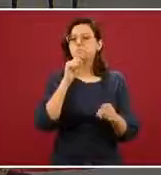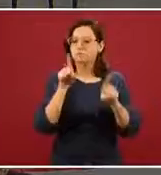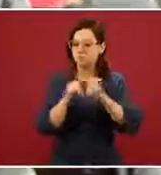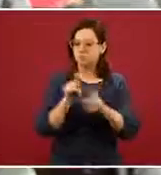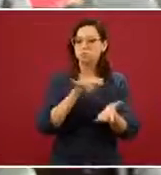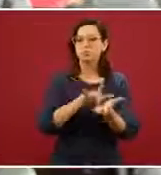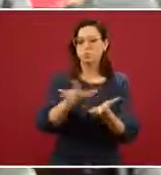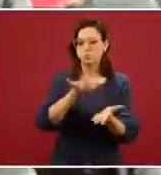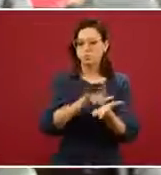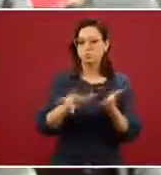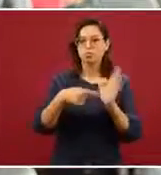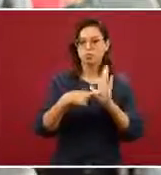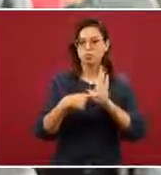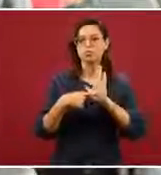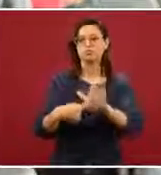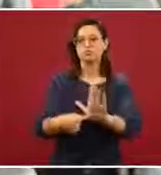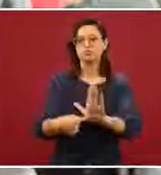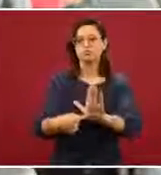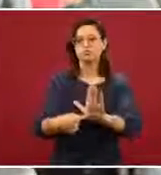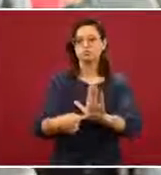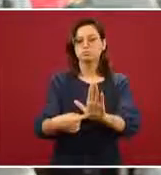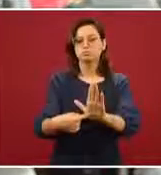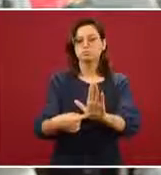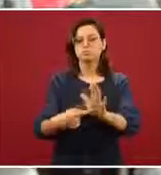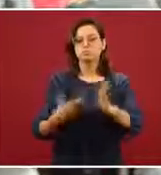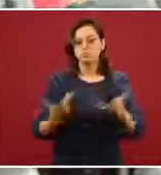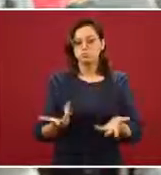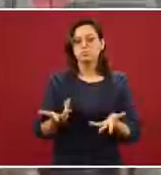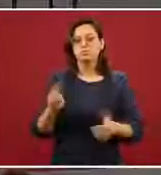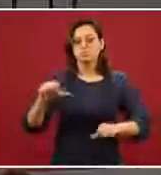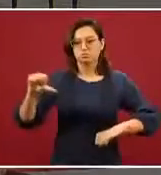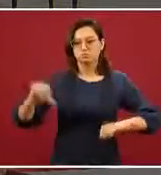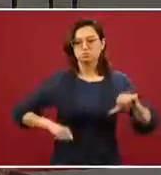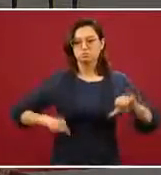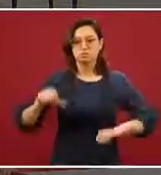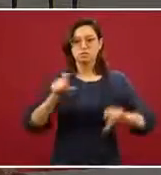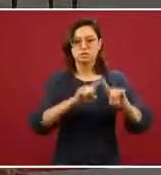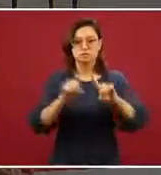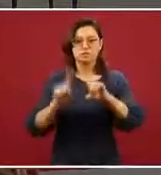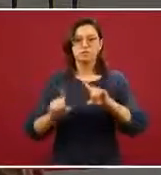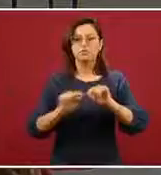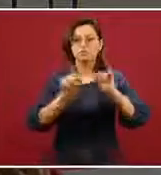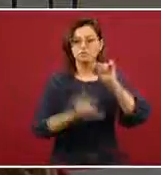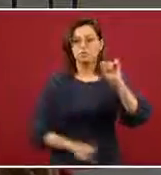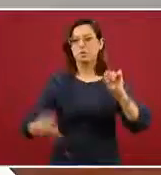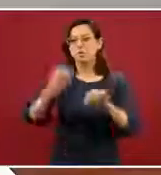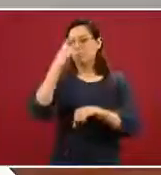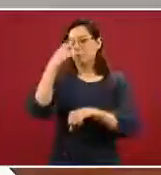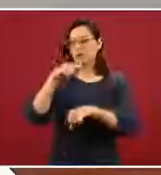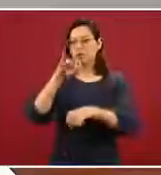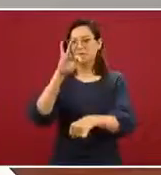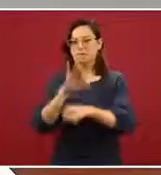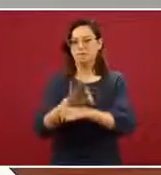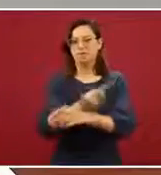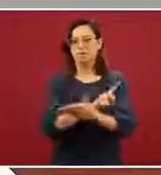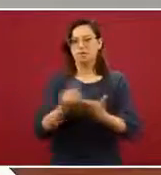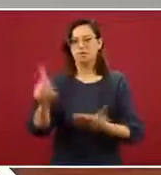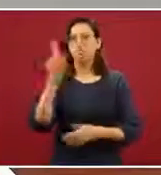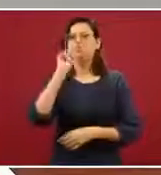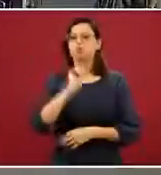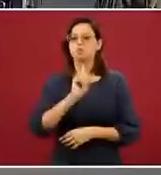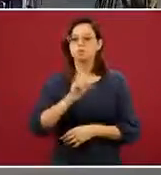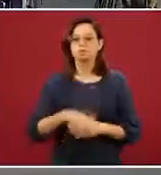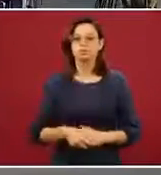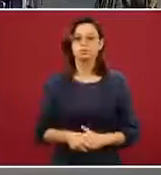visibilizar, obviamente, las acciones que se están haciendo a nivel nacional para la defensa de los derechos plenos de las